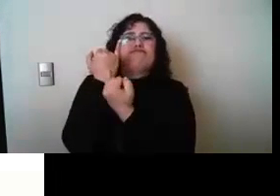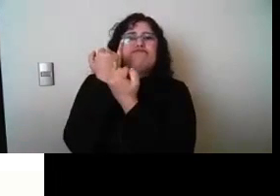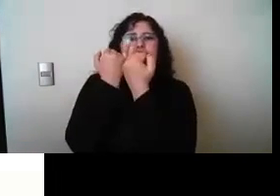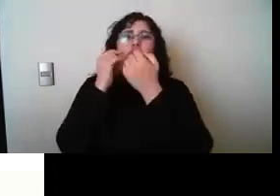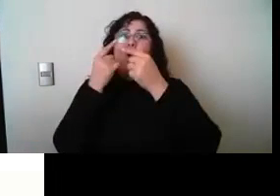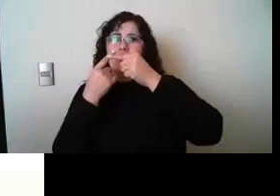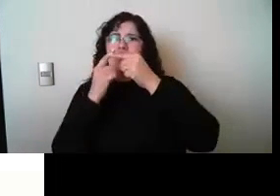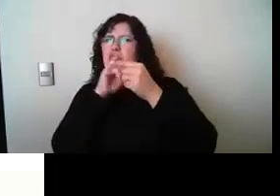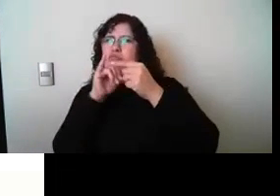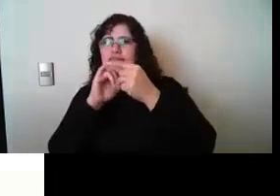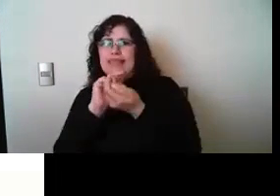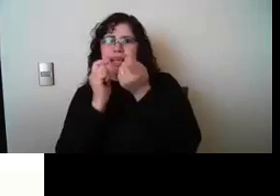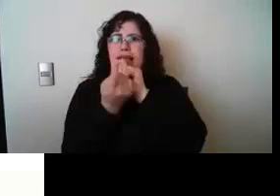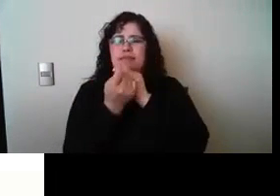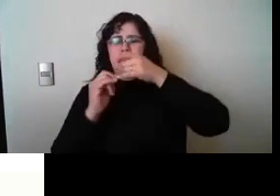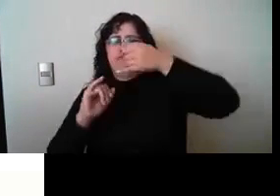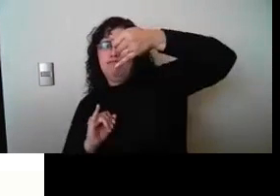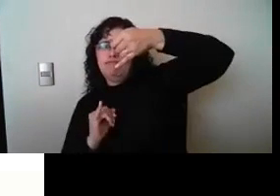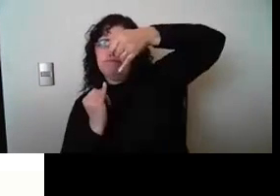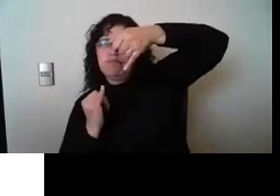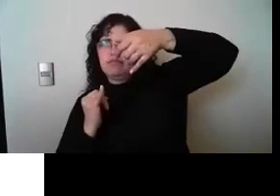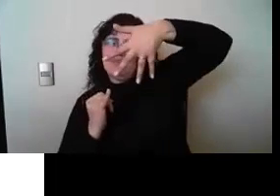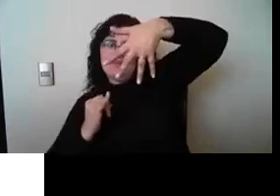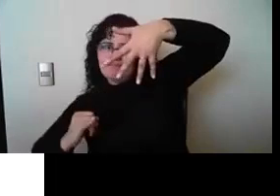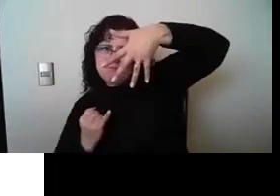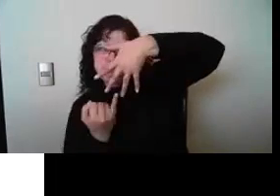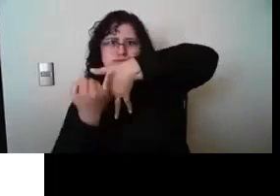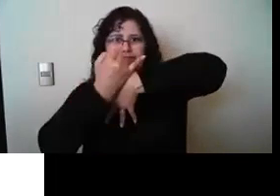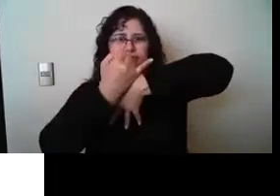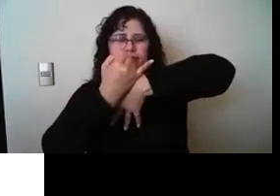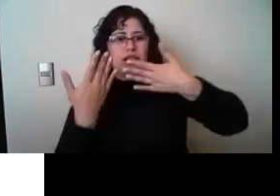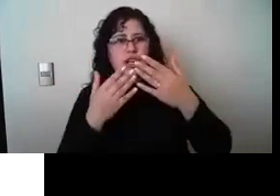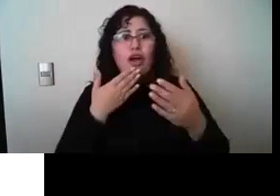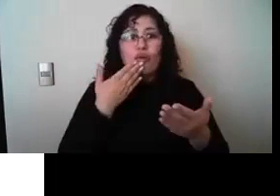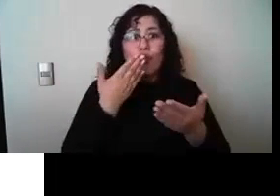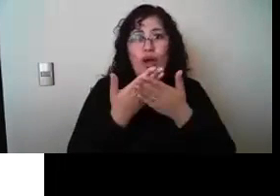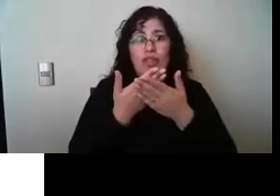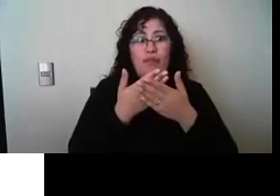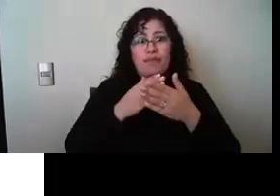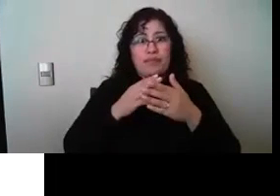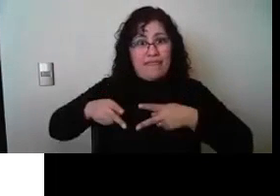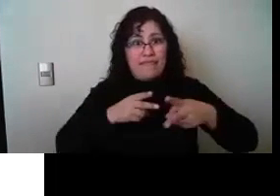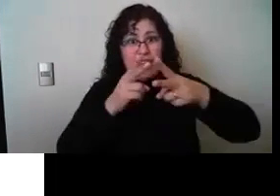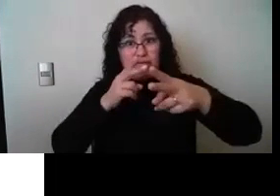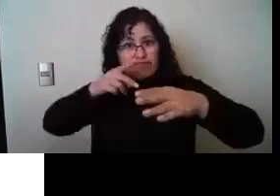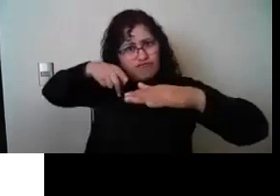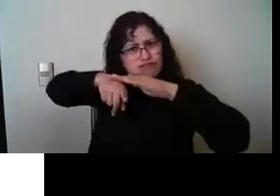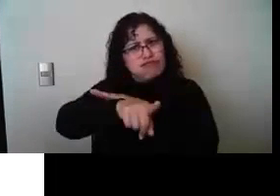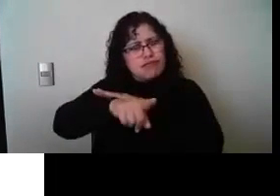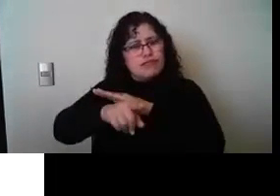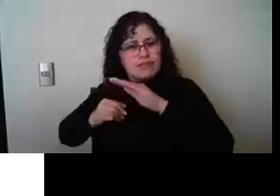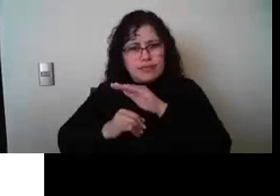entrando aquí, y si recordamos, esta vía que está entrando acá, es esta que está